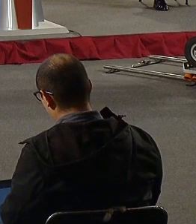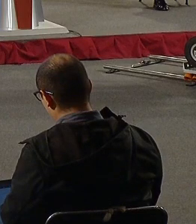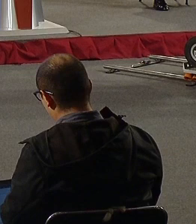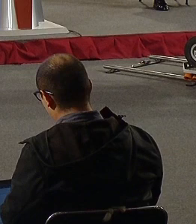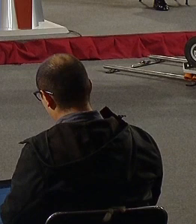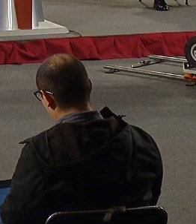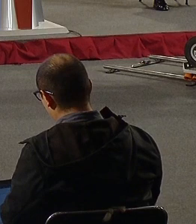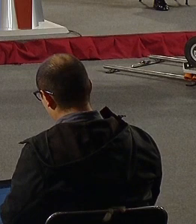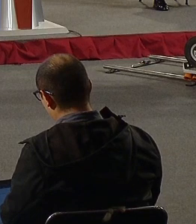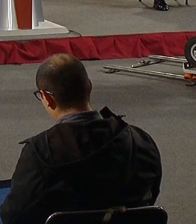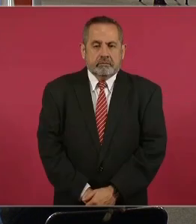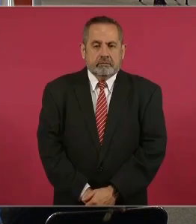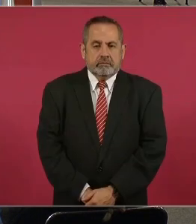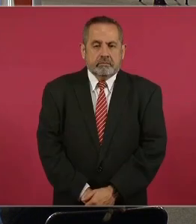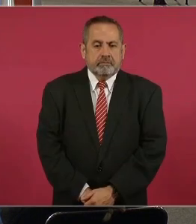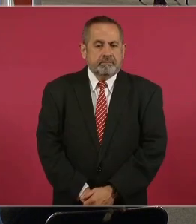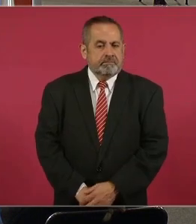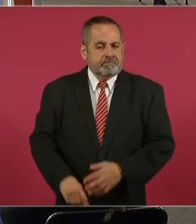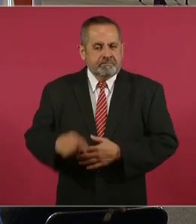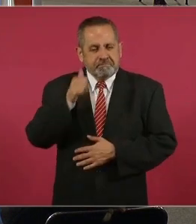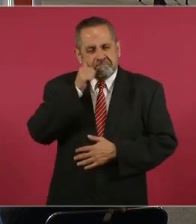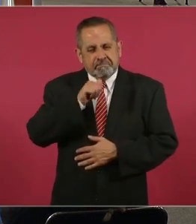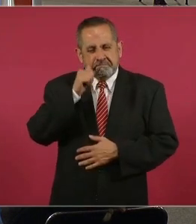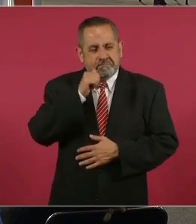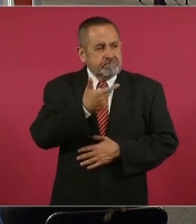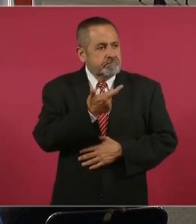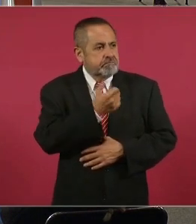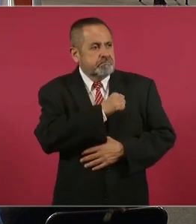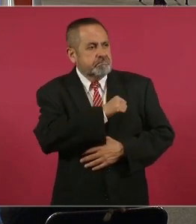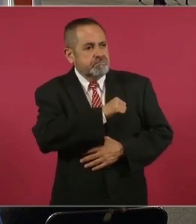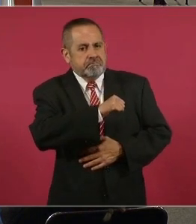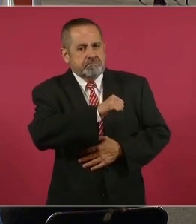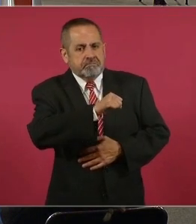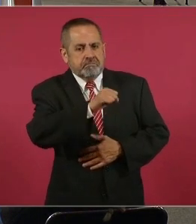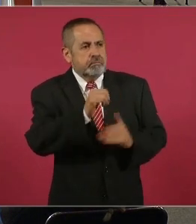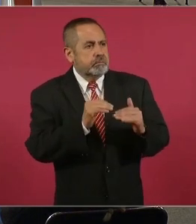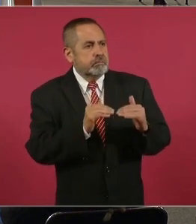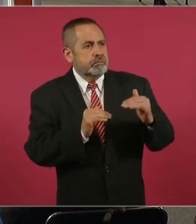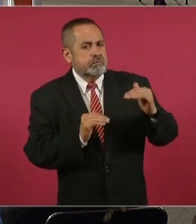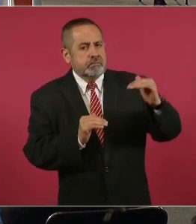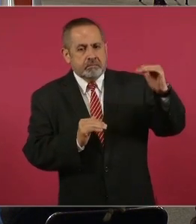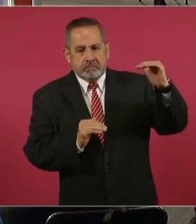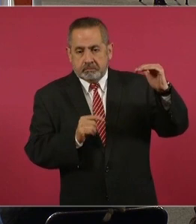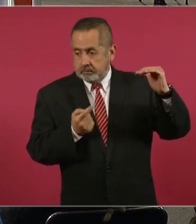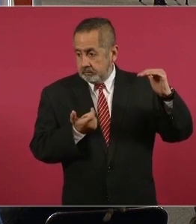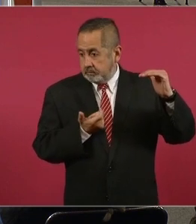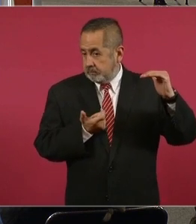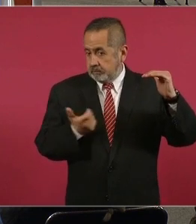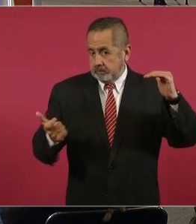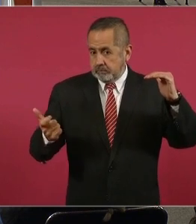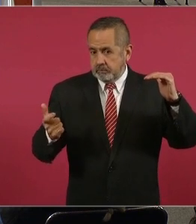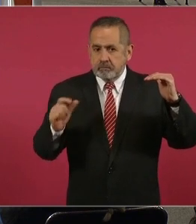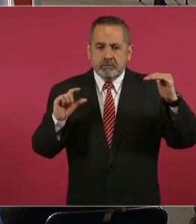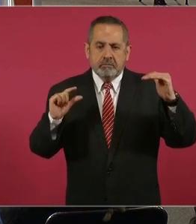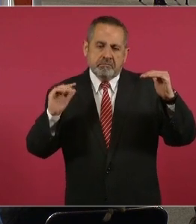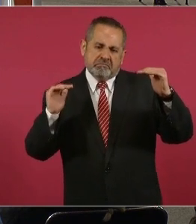O sea, siempre la inflación estaba por encima del salario